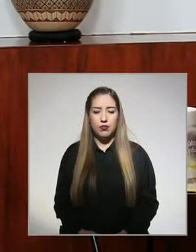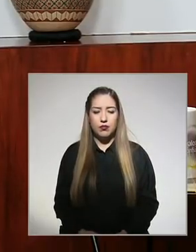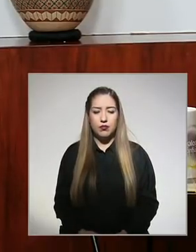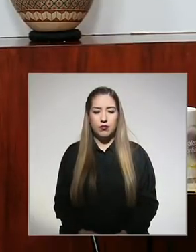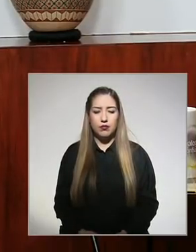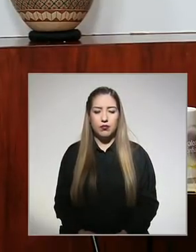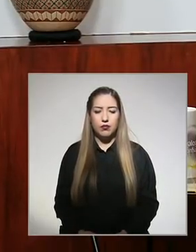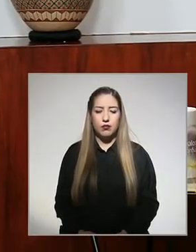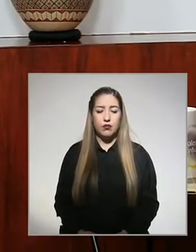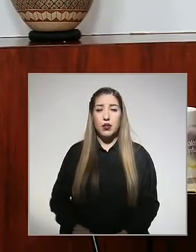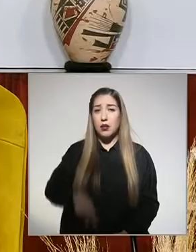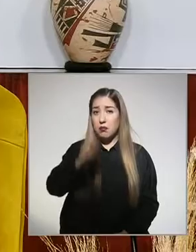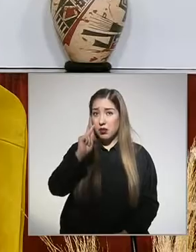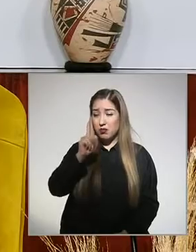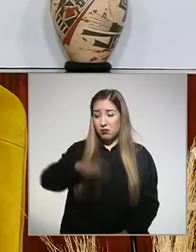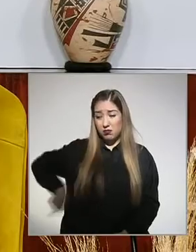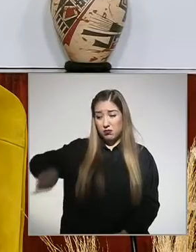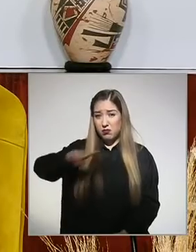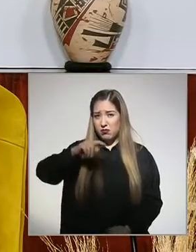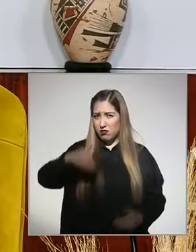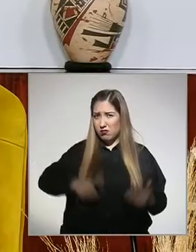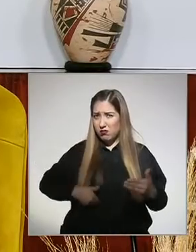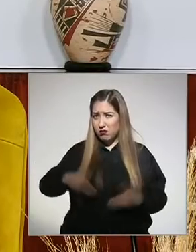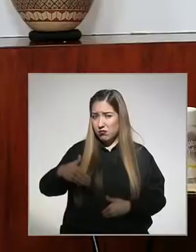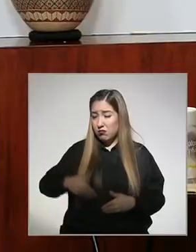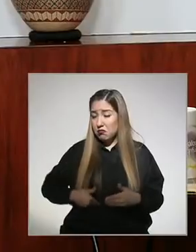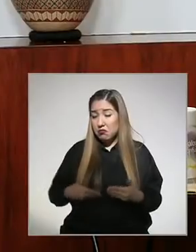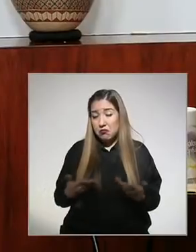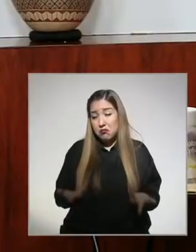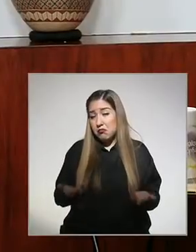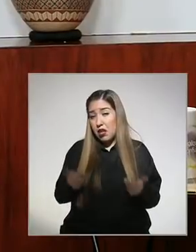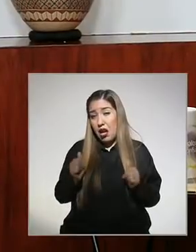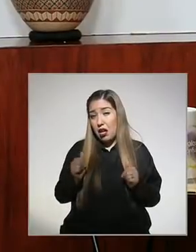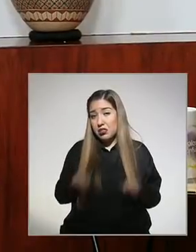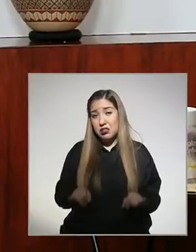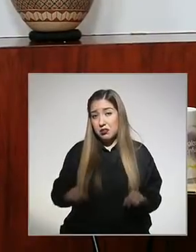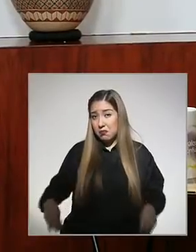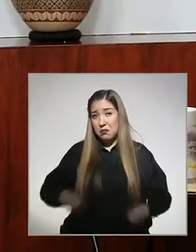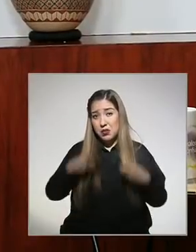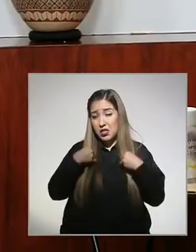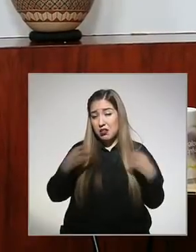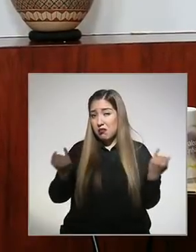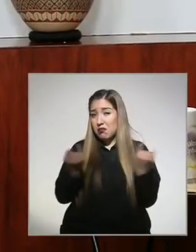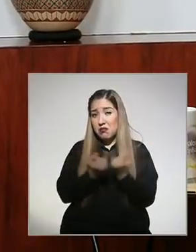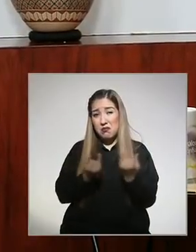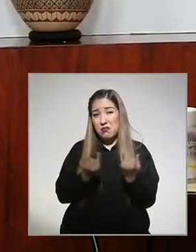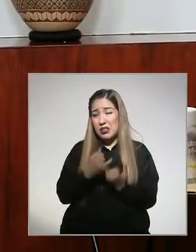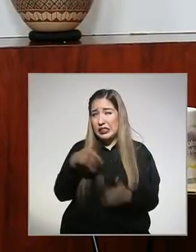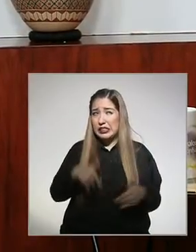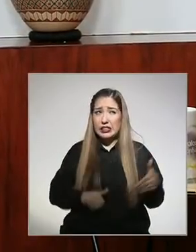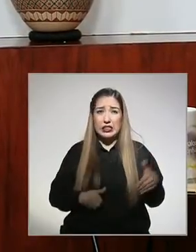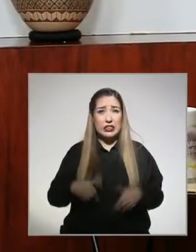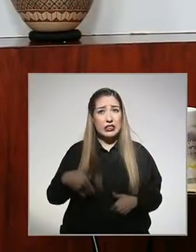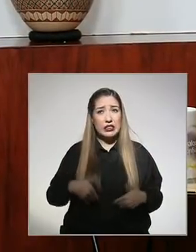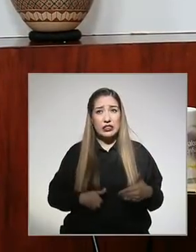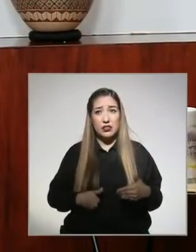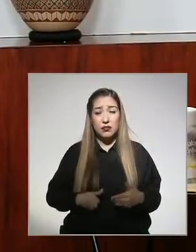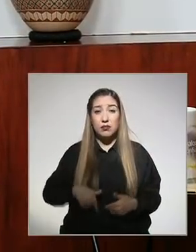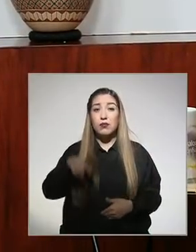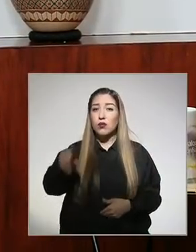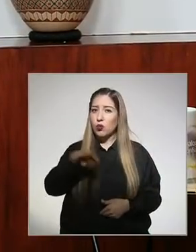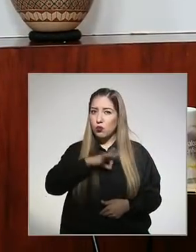mal. Pues sí, es parte de la incomodidad. Claro. Sí. Y la vida muchas veces es incómoda. Y la capacidad que tengas para superar